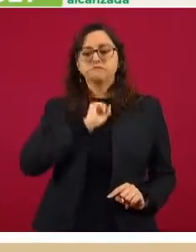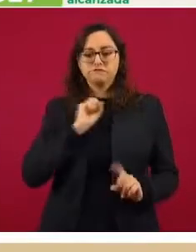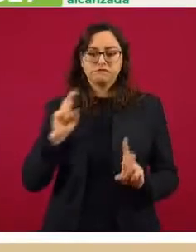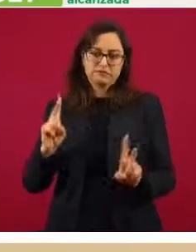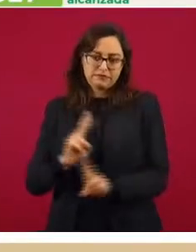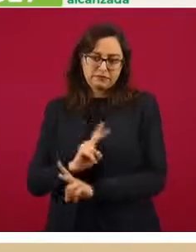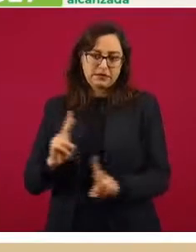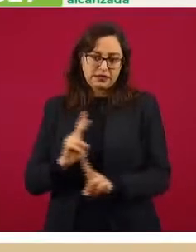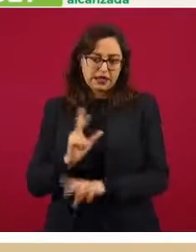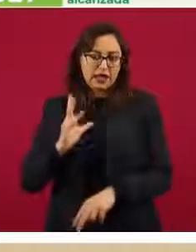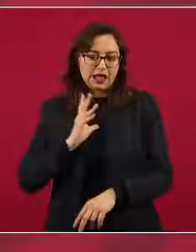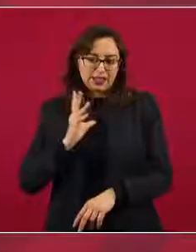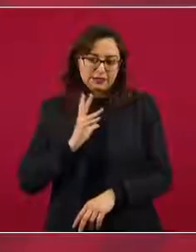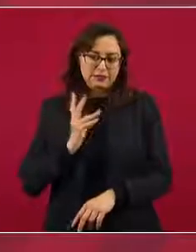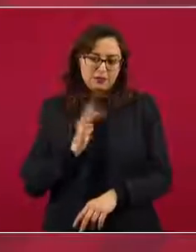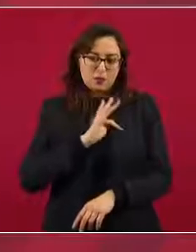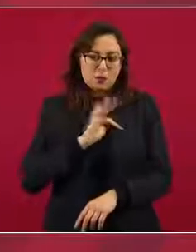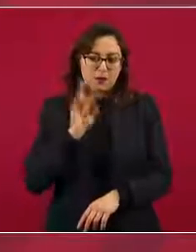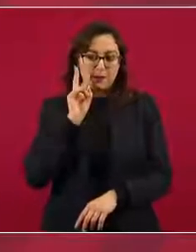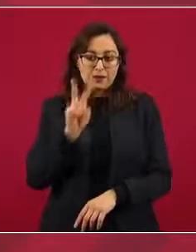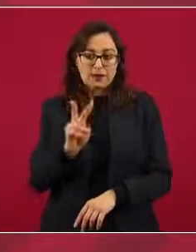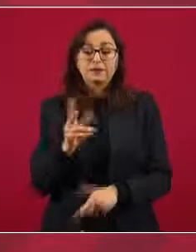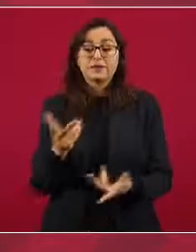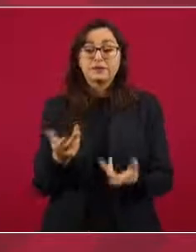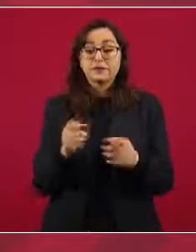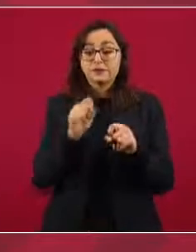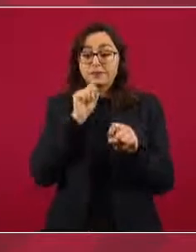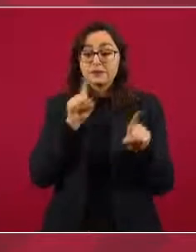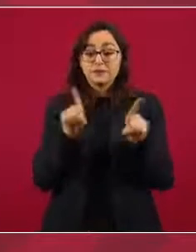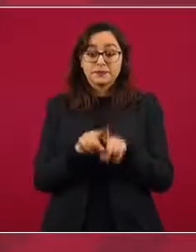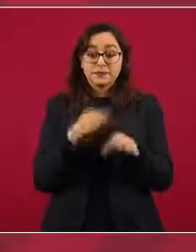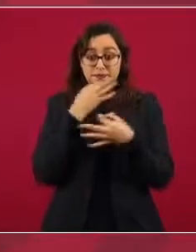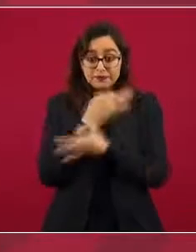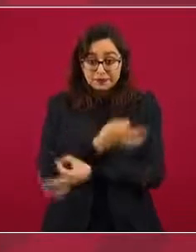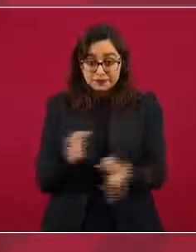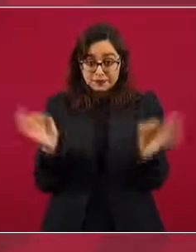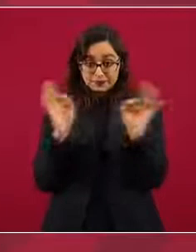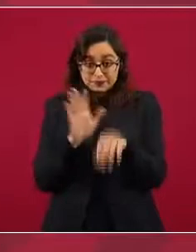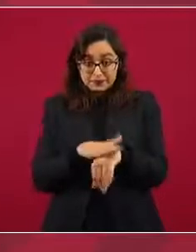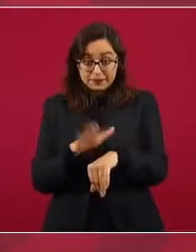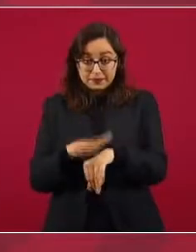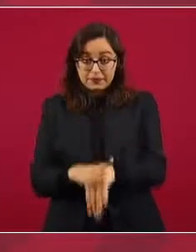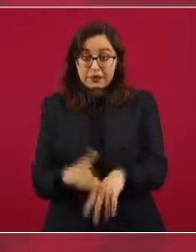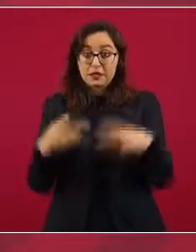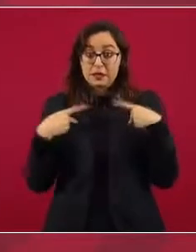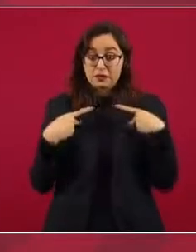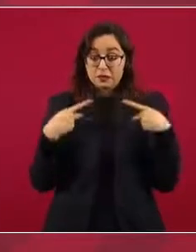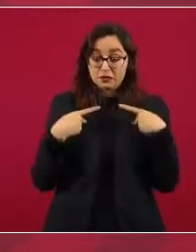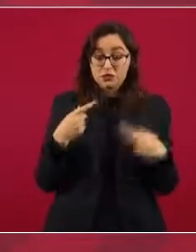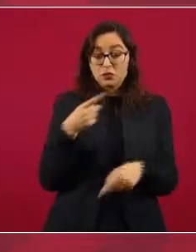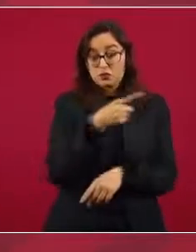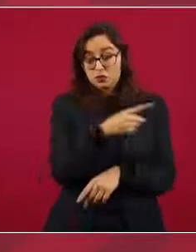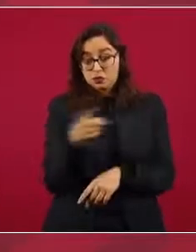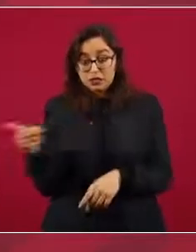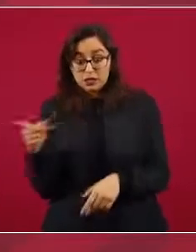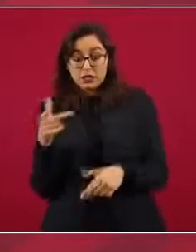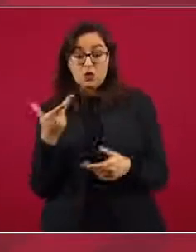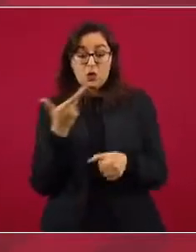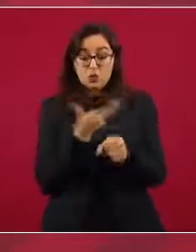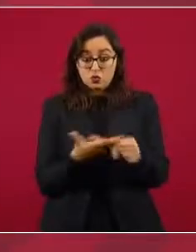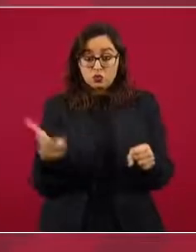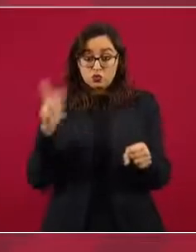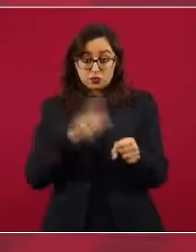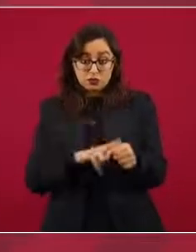Este mensaje lo transmitimos también para recordarle a la población que no necesariamente acercarse al hospital implica que